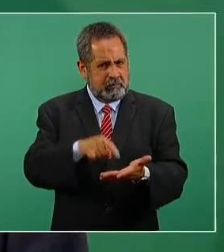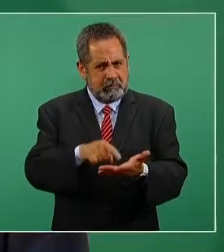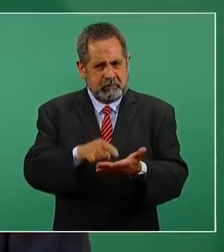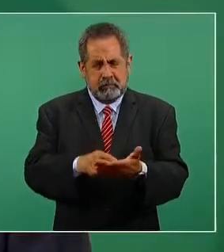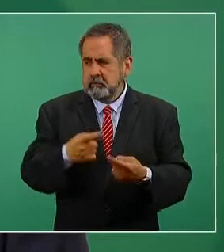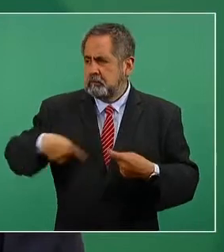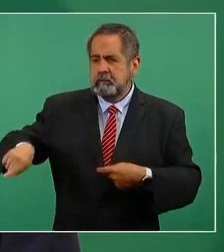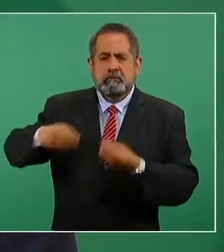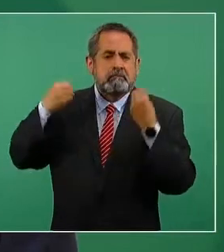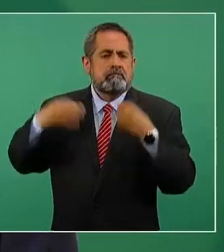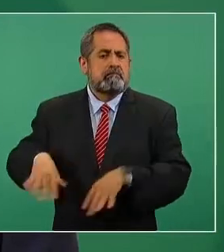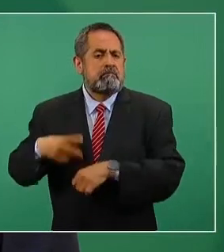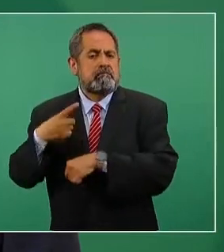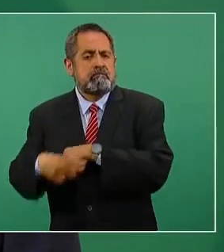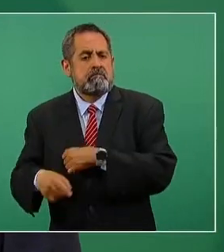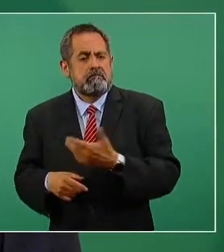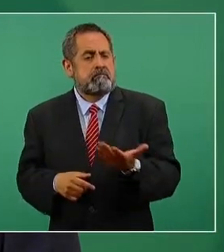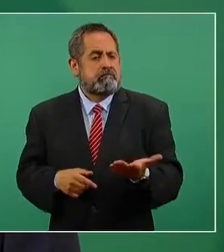dañina,